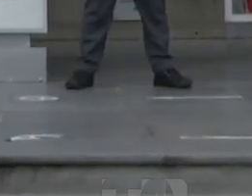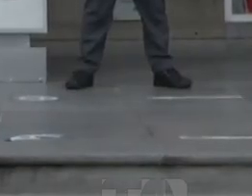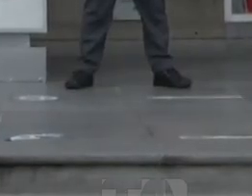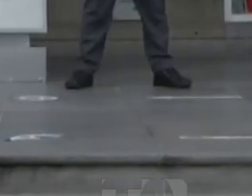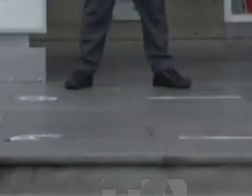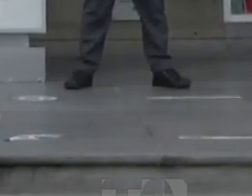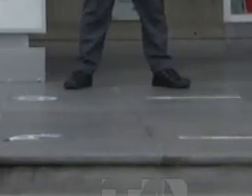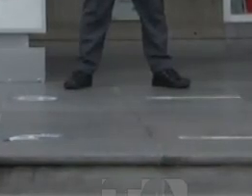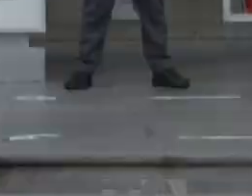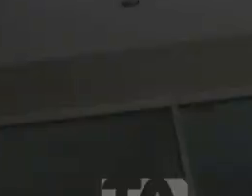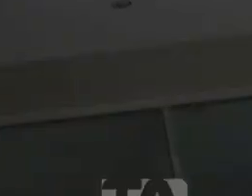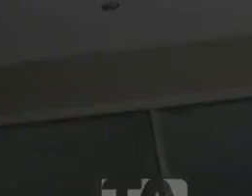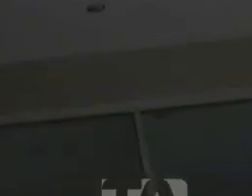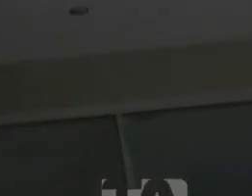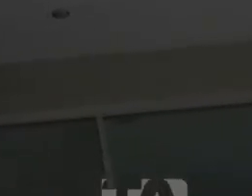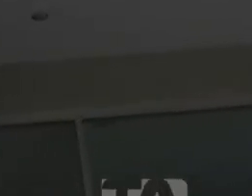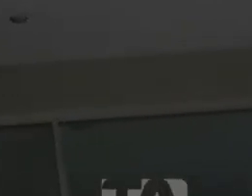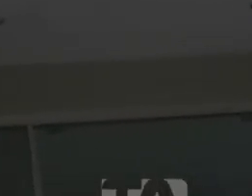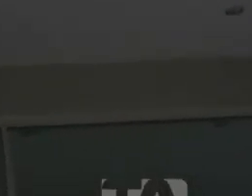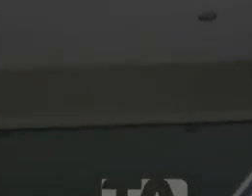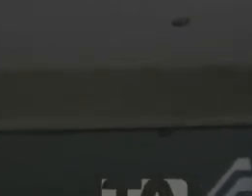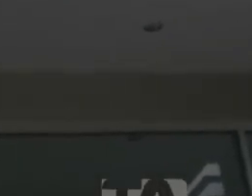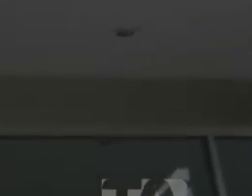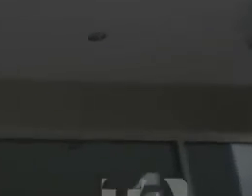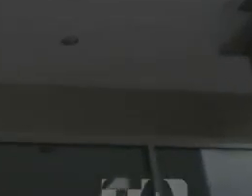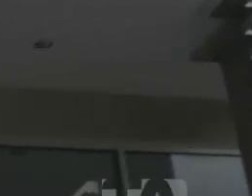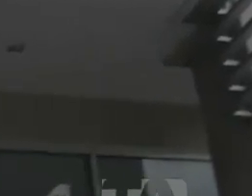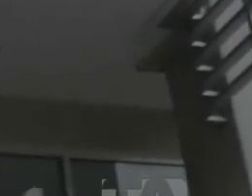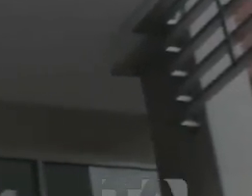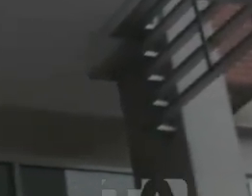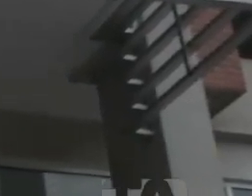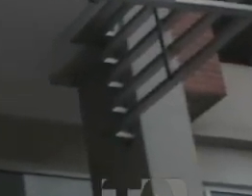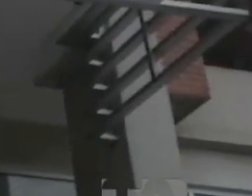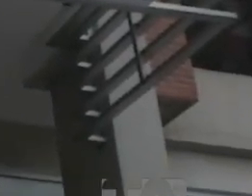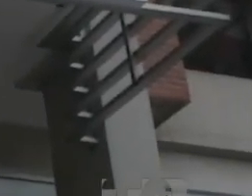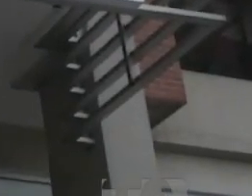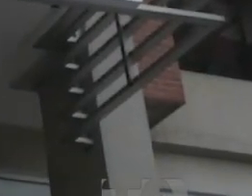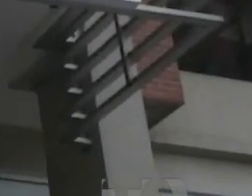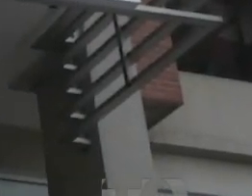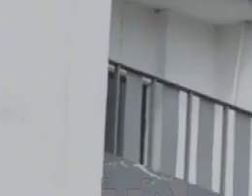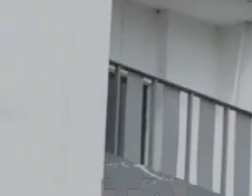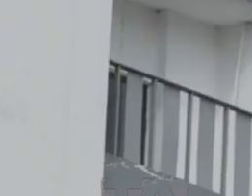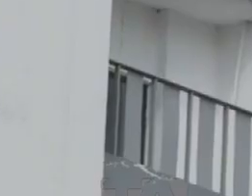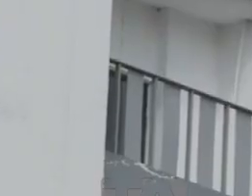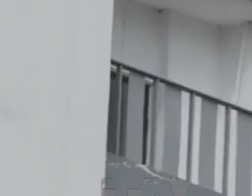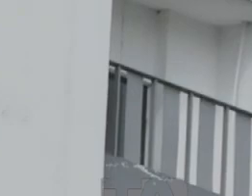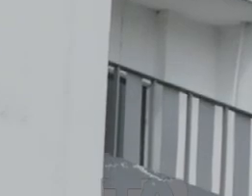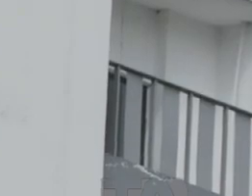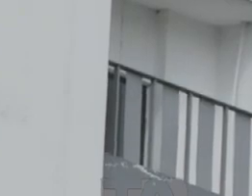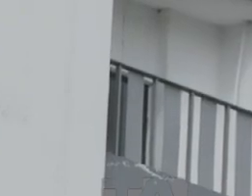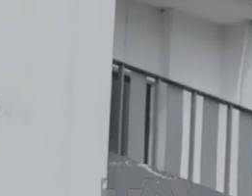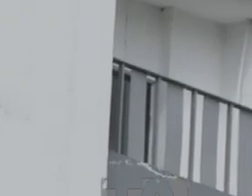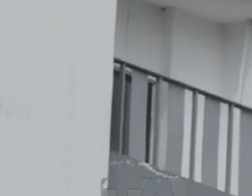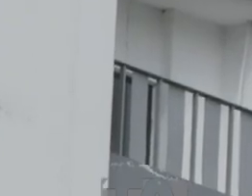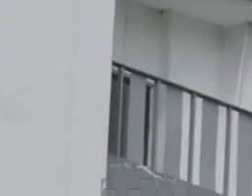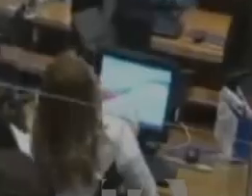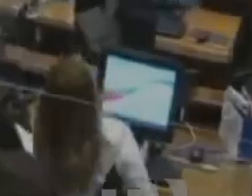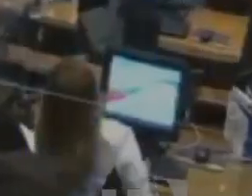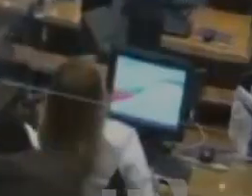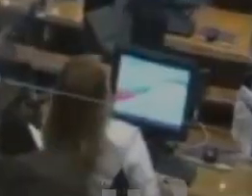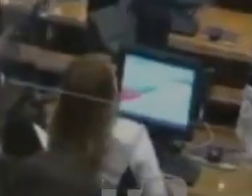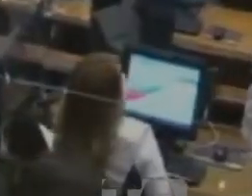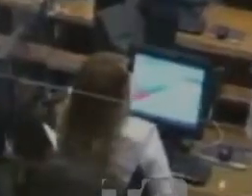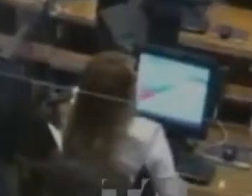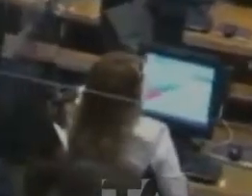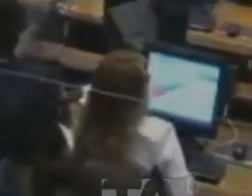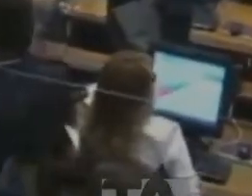a la Contraloría para responder. Dentro de los planes del organismo de control está enviar una matriz al solicitante con el detalle de los